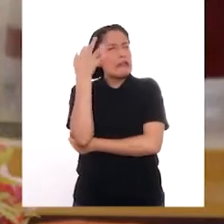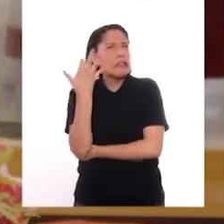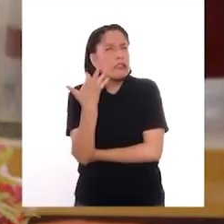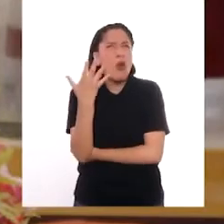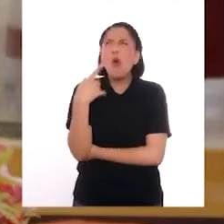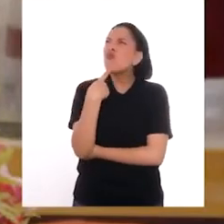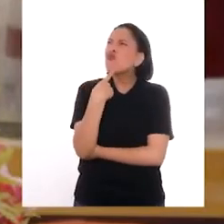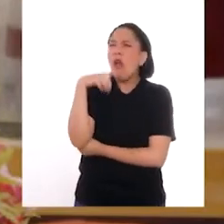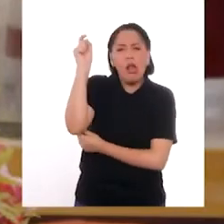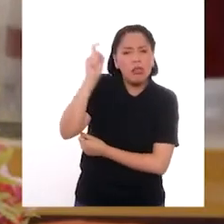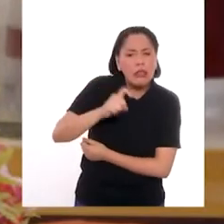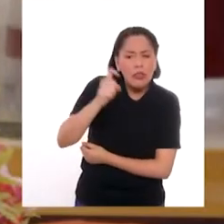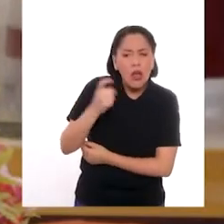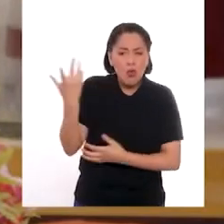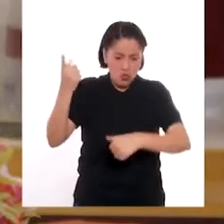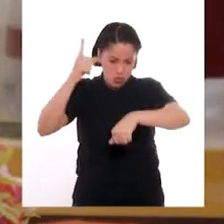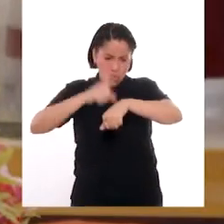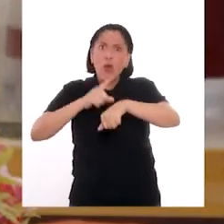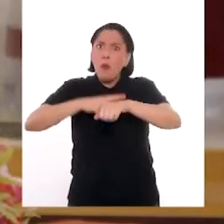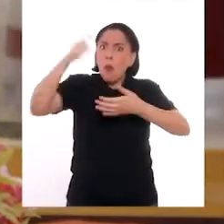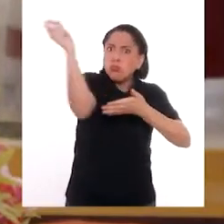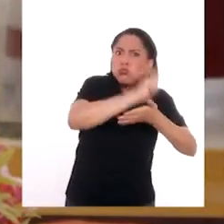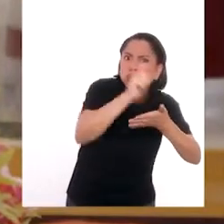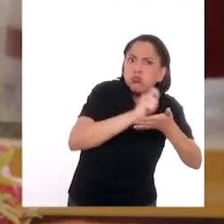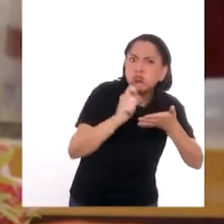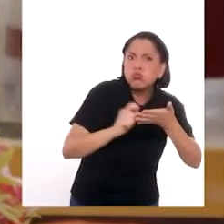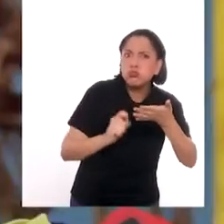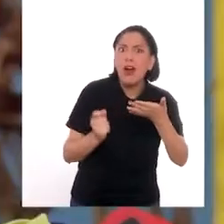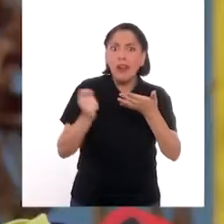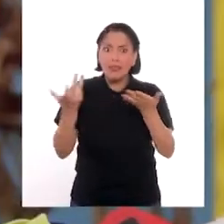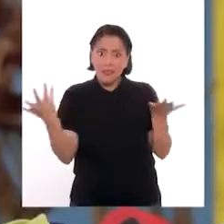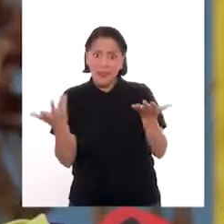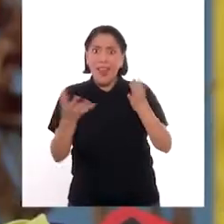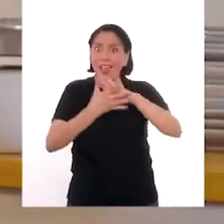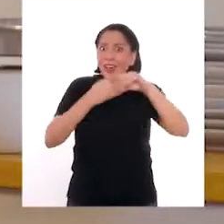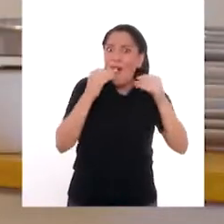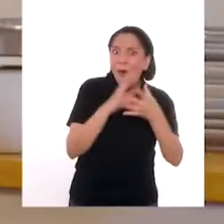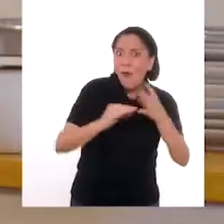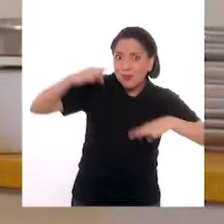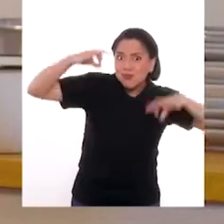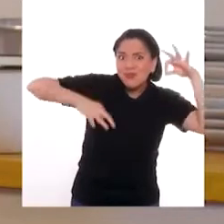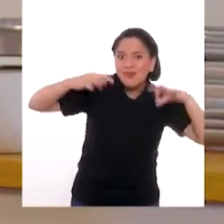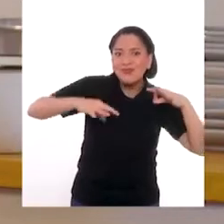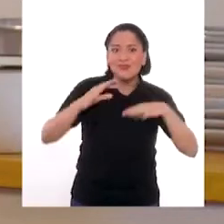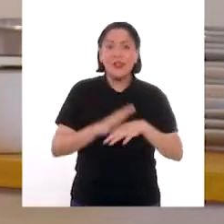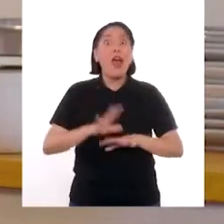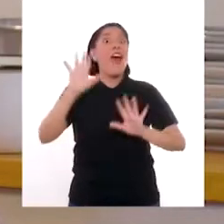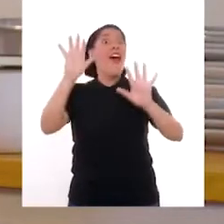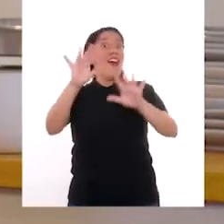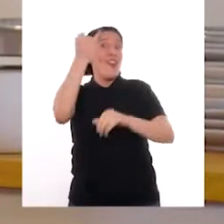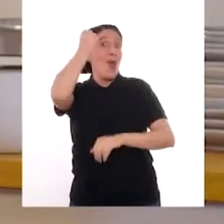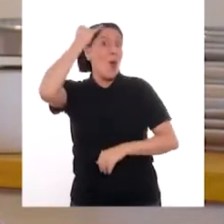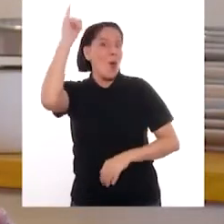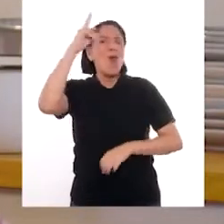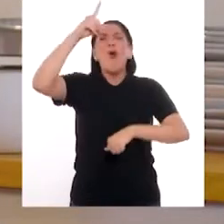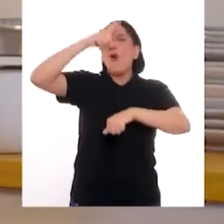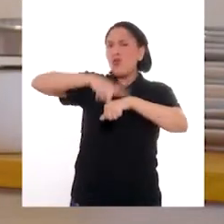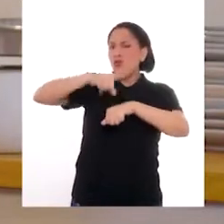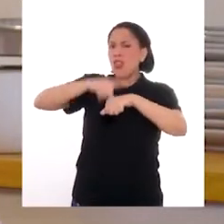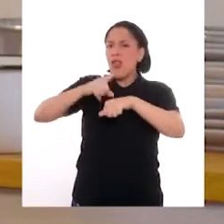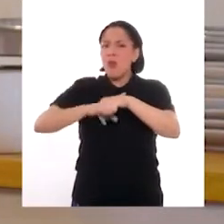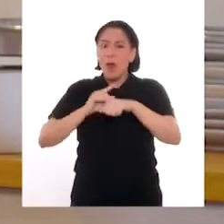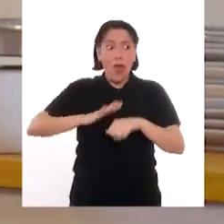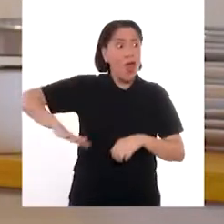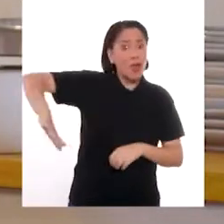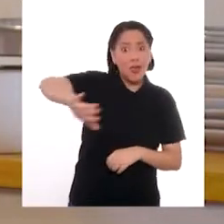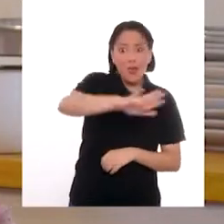Creo que necesitaremos algo de tiempo para escribir la obra. Es cierto. Tengo una idea. Tomémonos un momento